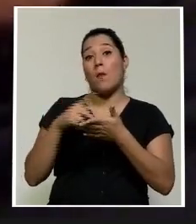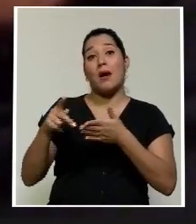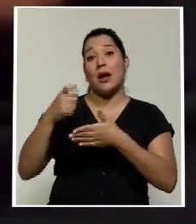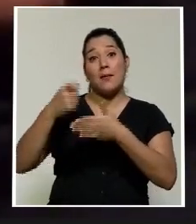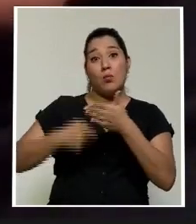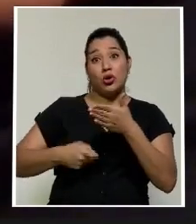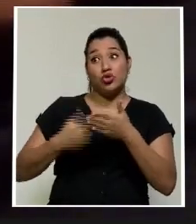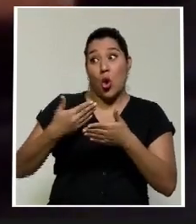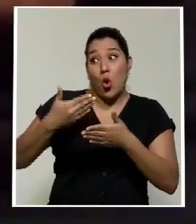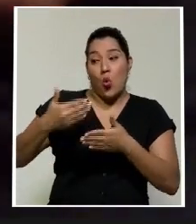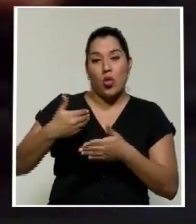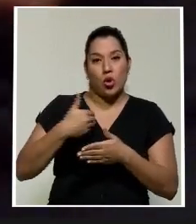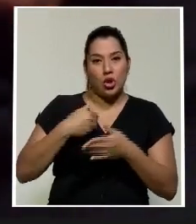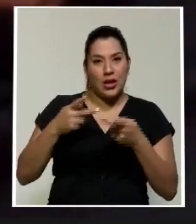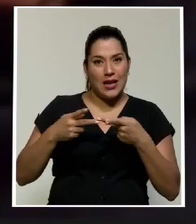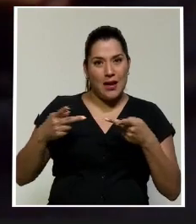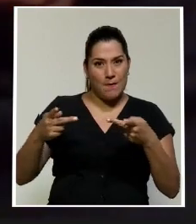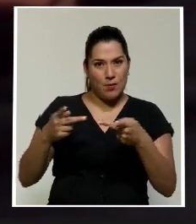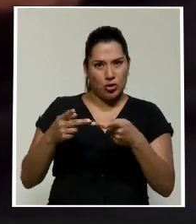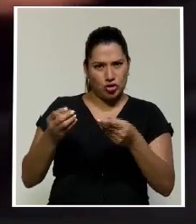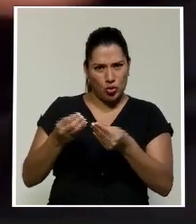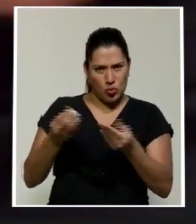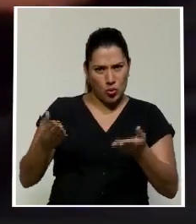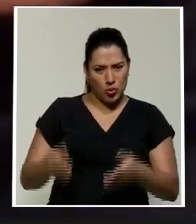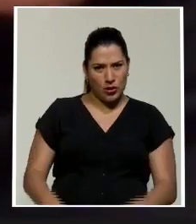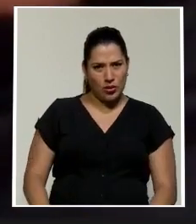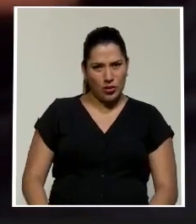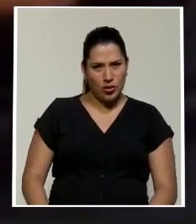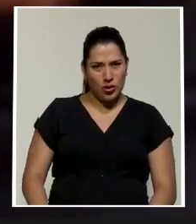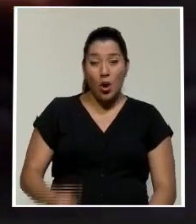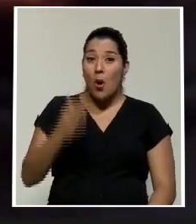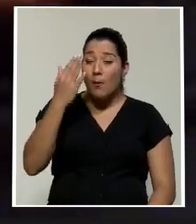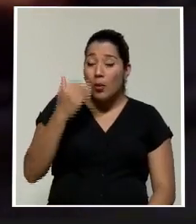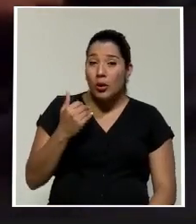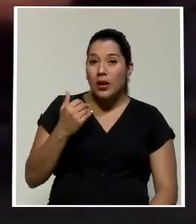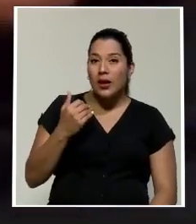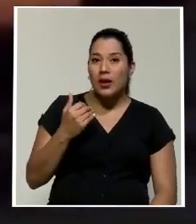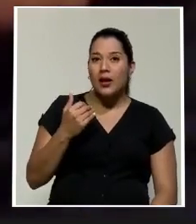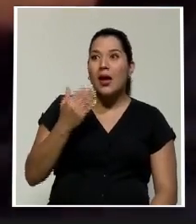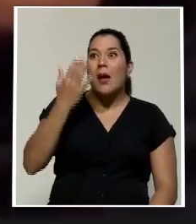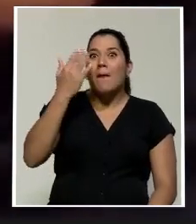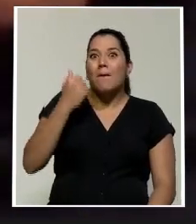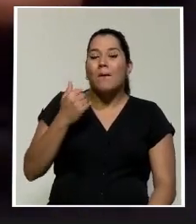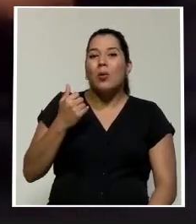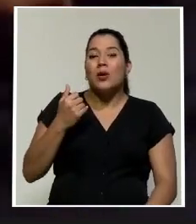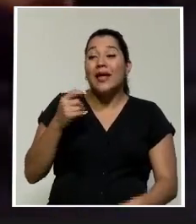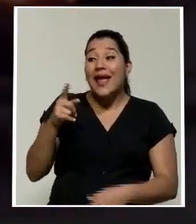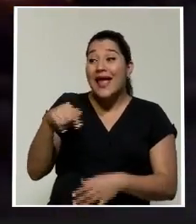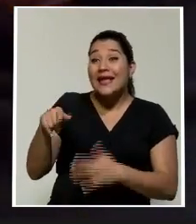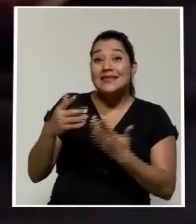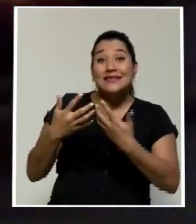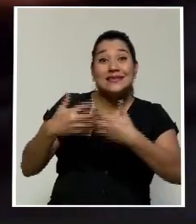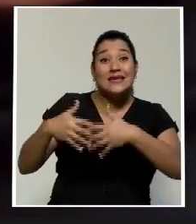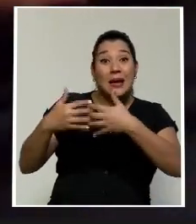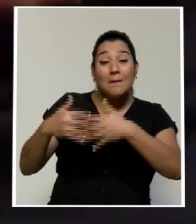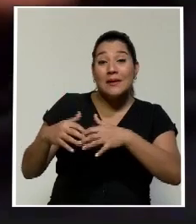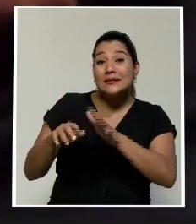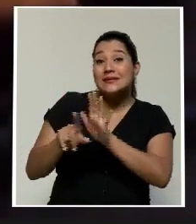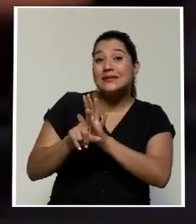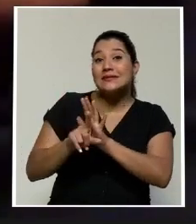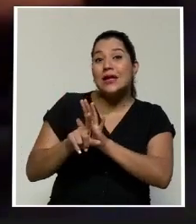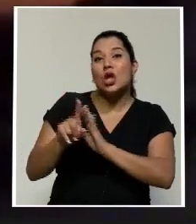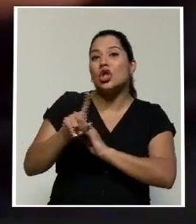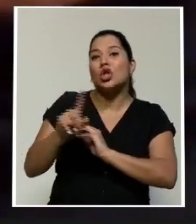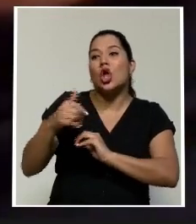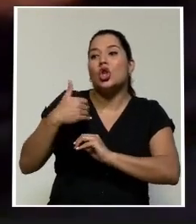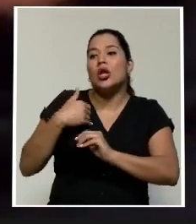públicos. Porque no estas offshore lo que hace es que no quedan al alcance de la vigilancia de los